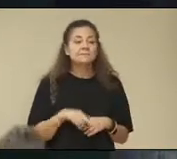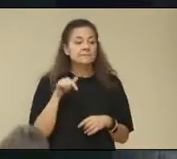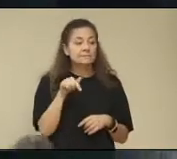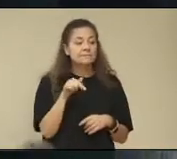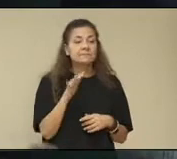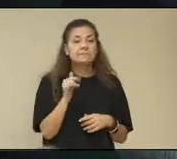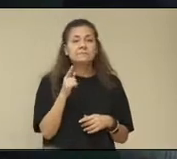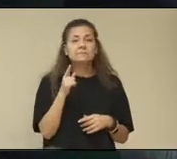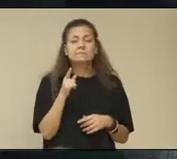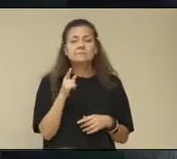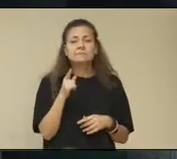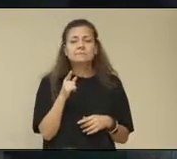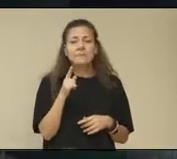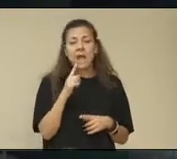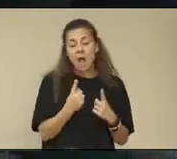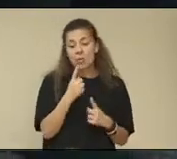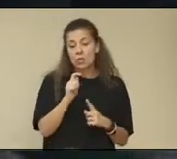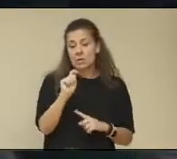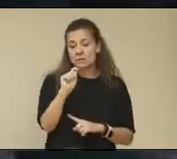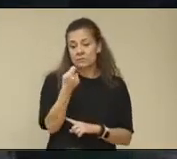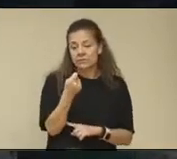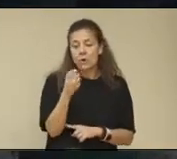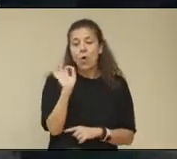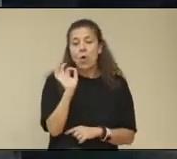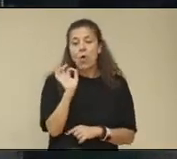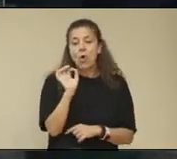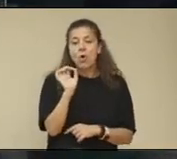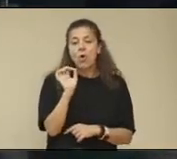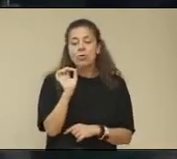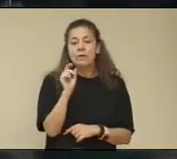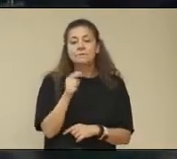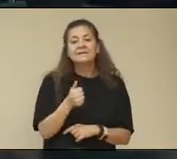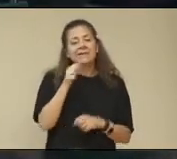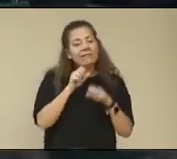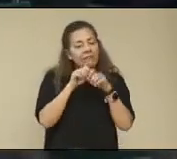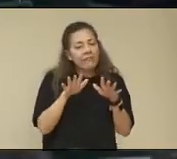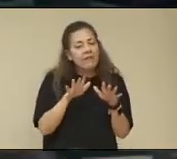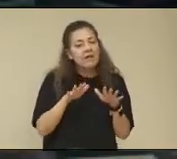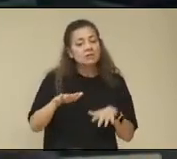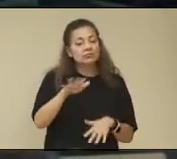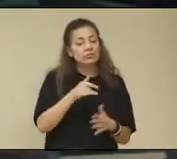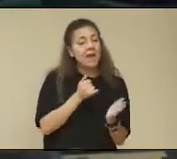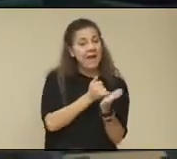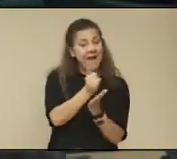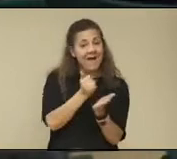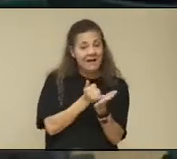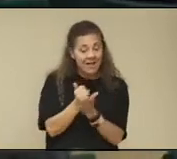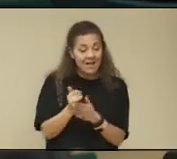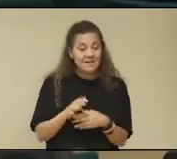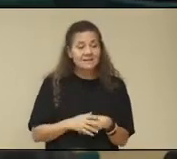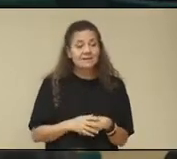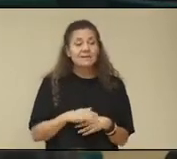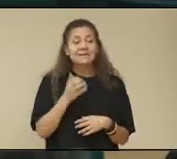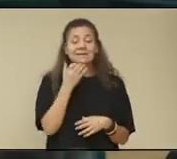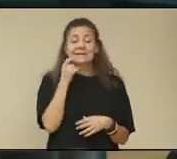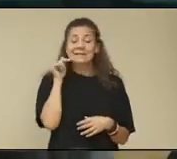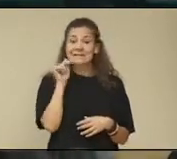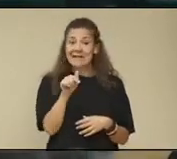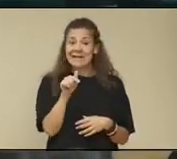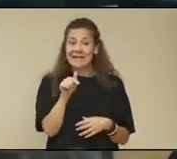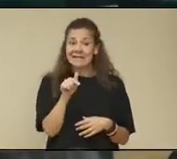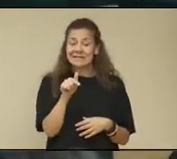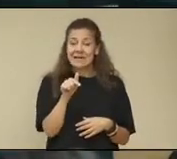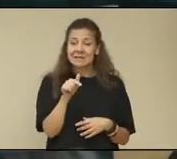que triunfan o se establecen más en sociedades agrarias y otras en ciudades masificadas. Y quería preguntar